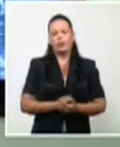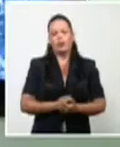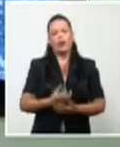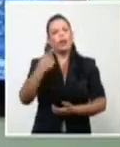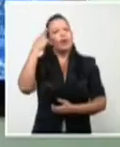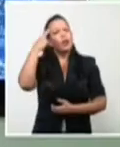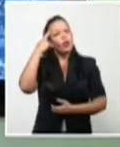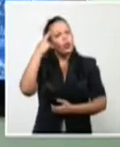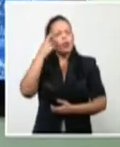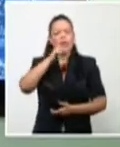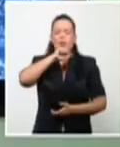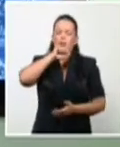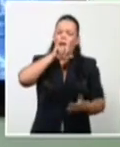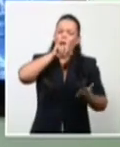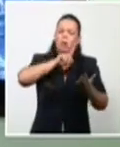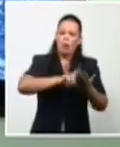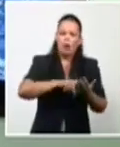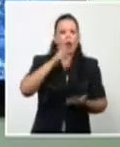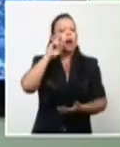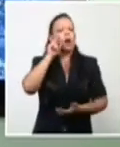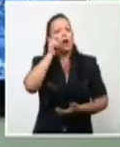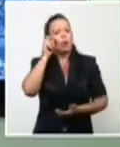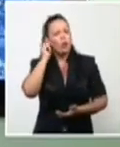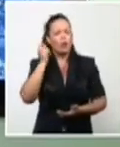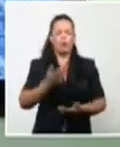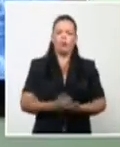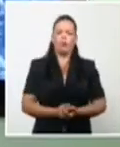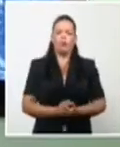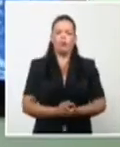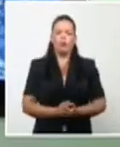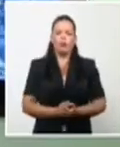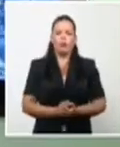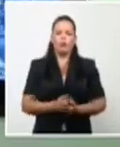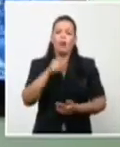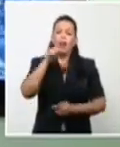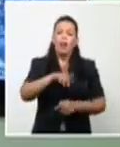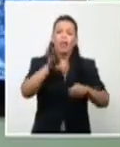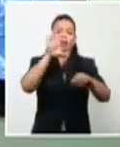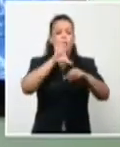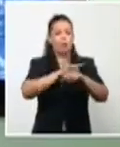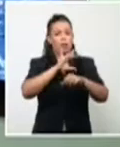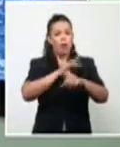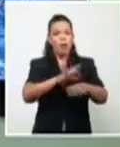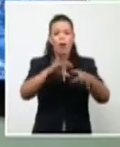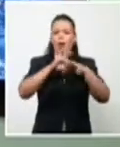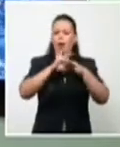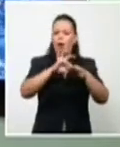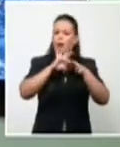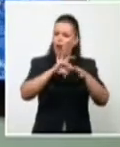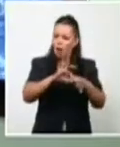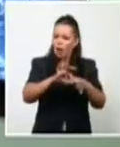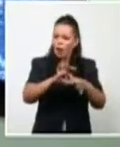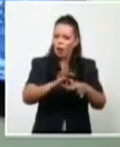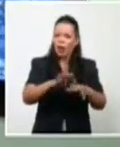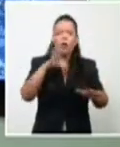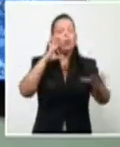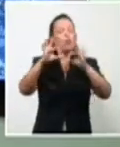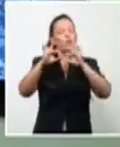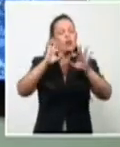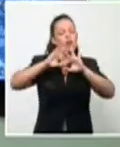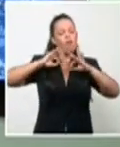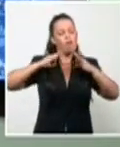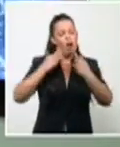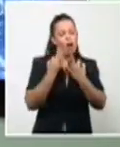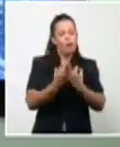enfermedad es de verdad muy mala para ellos. Protéjase a usted, protéjase a todos los